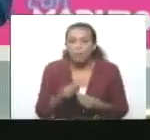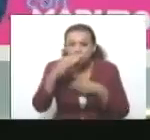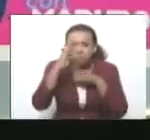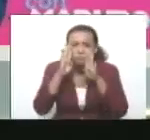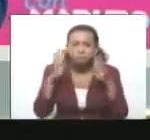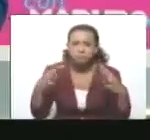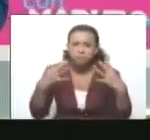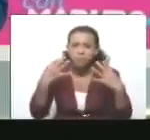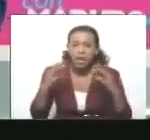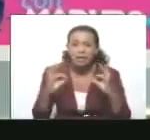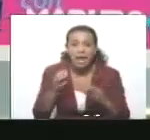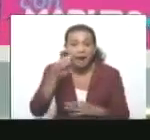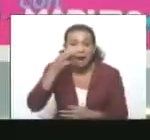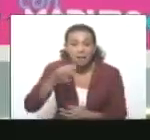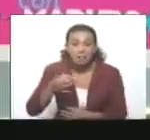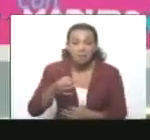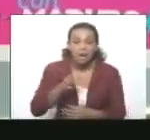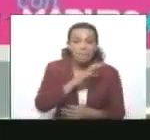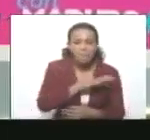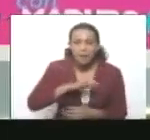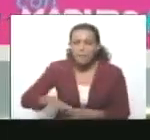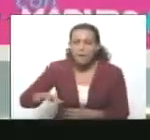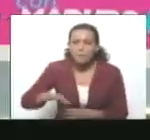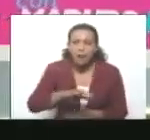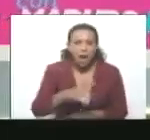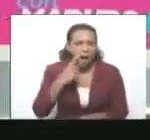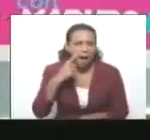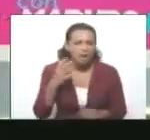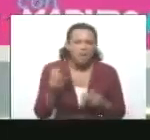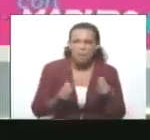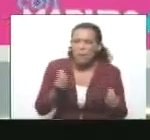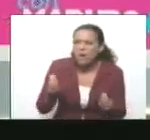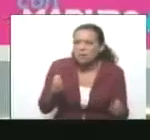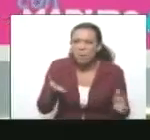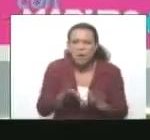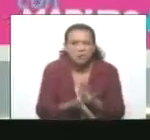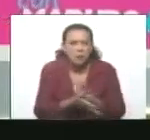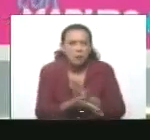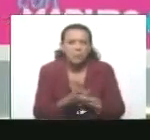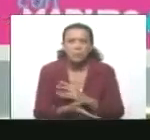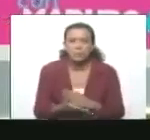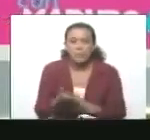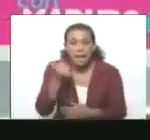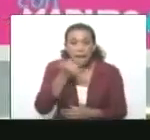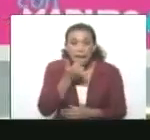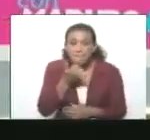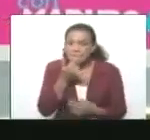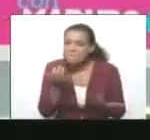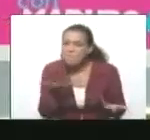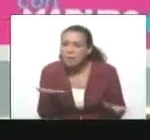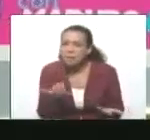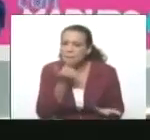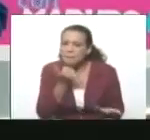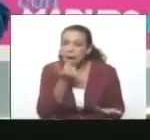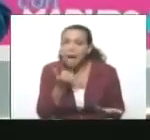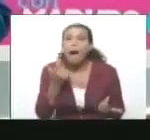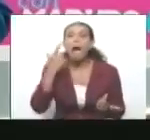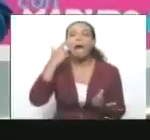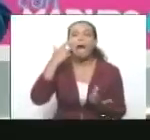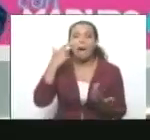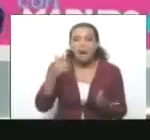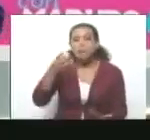pendiente de su realidad, con los ojos bien abiertos, un pueblo que esté bien informado, con los ojos bien